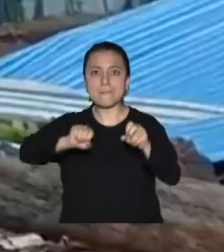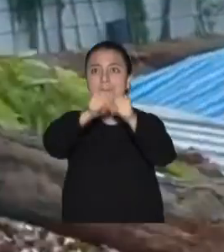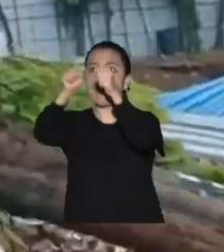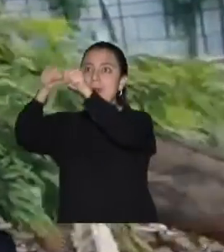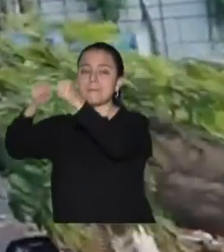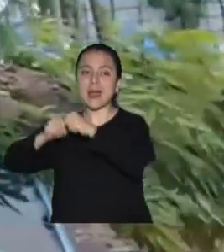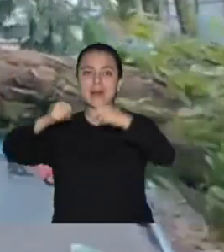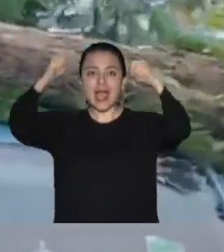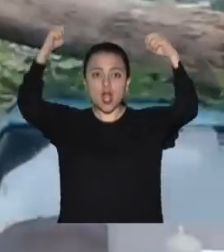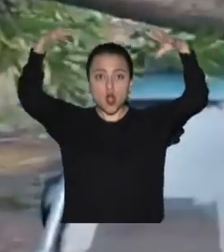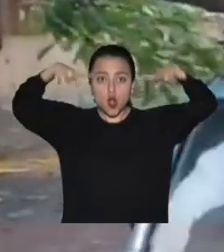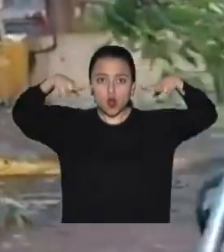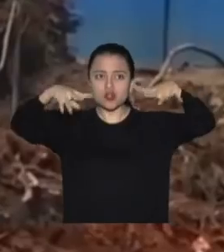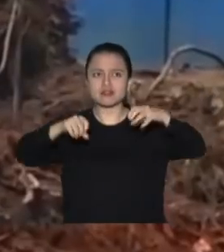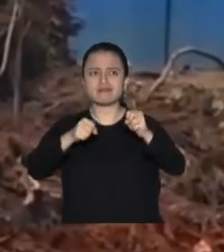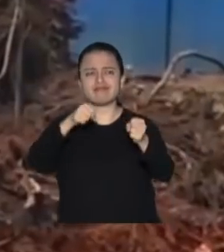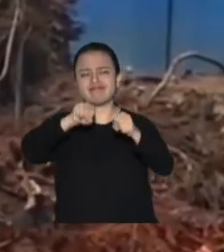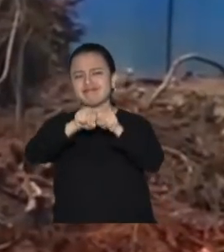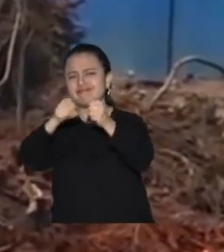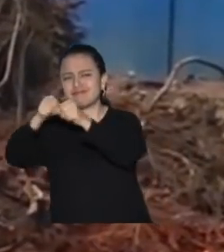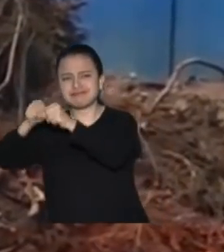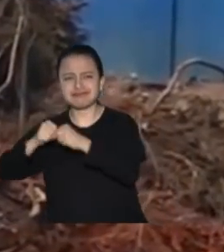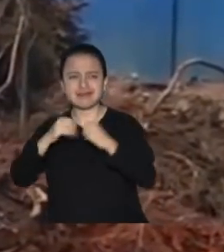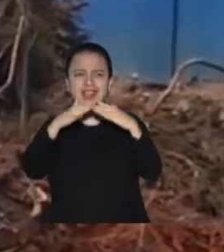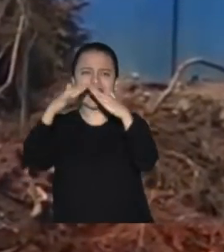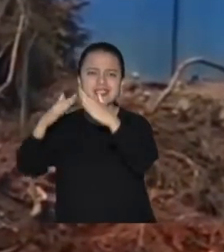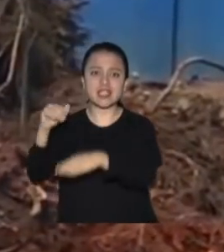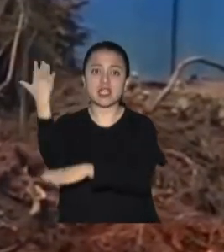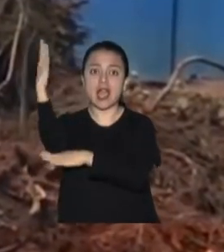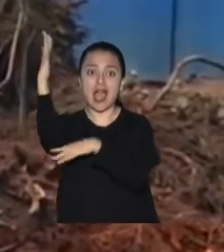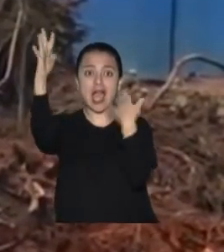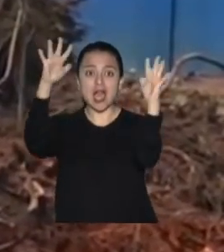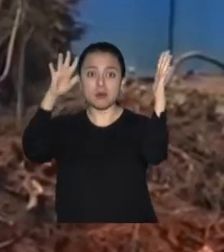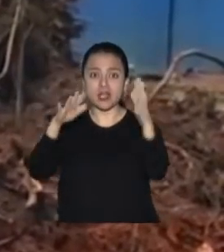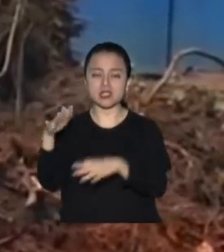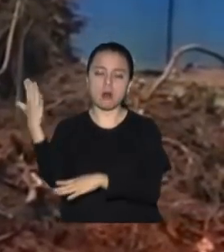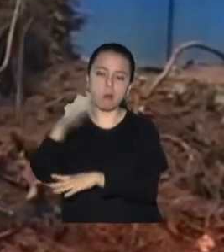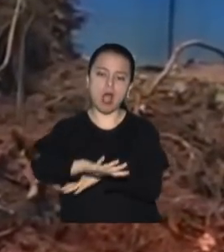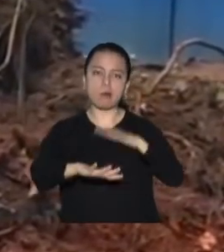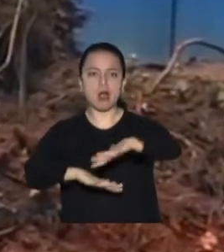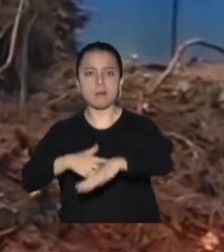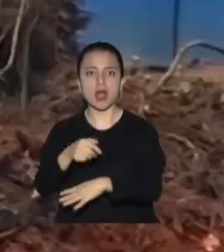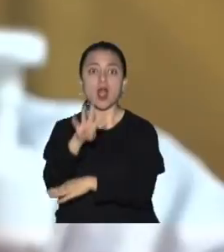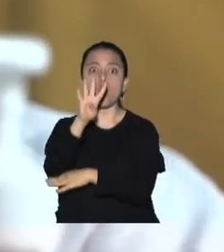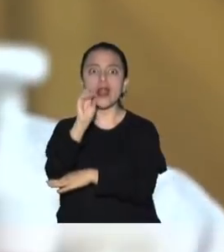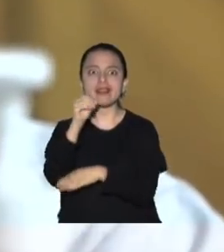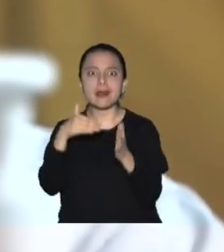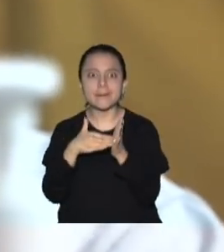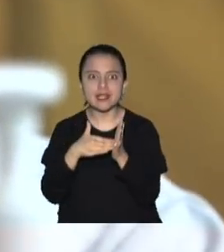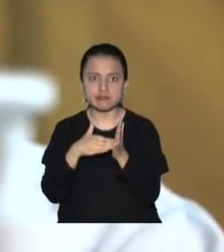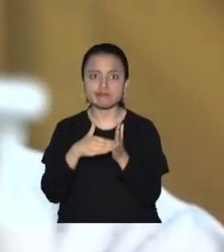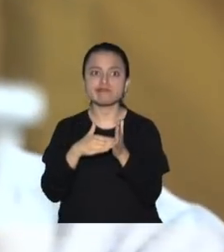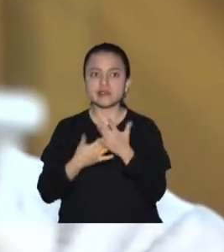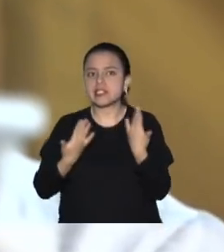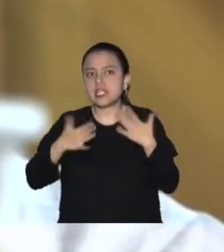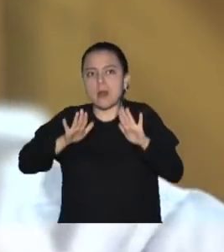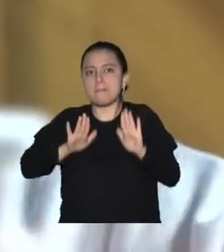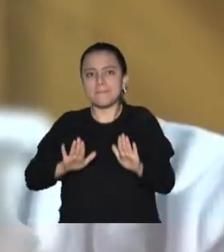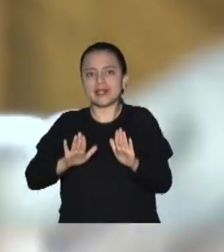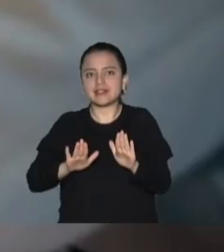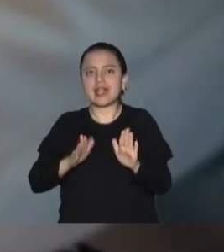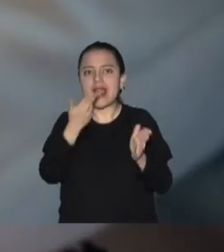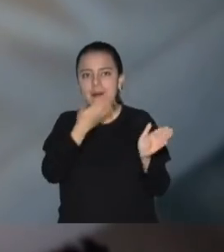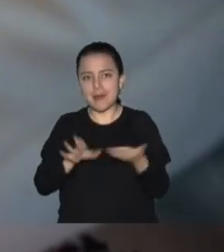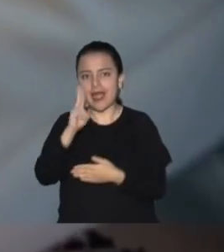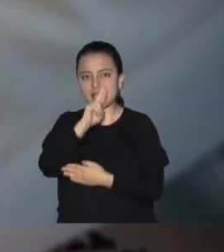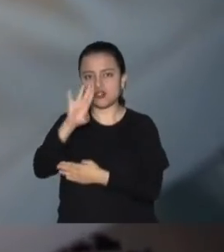unas 16.500 casas, además de derribar 40.000 árboles. El suceso obligó además a suspender la campaña de vacunación contra